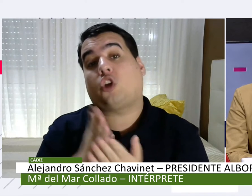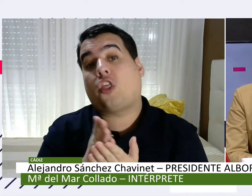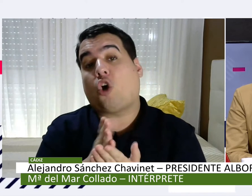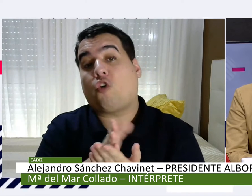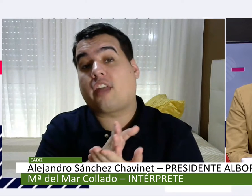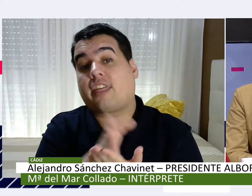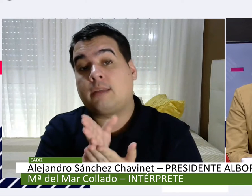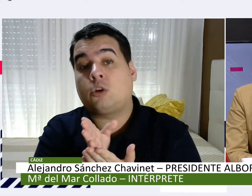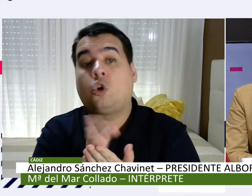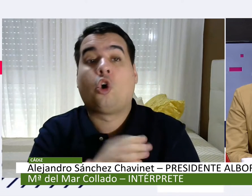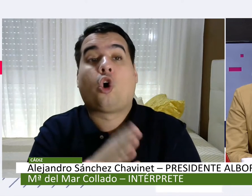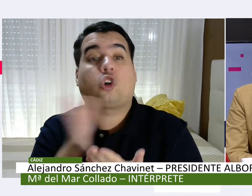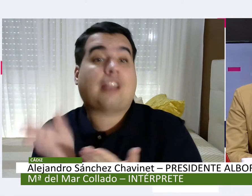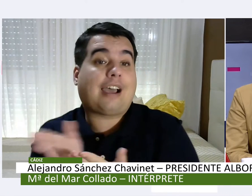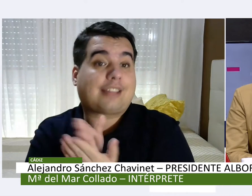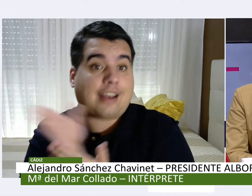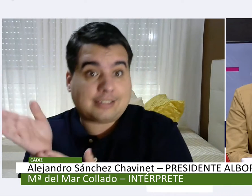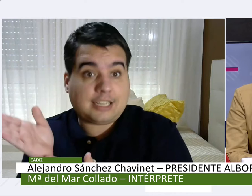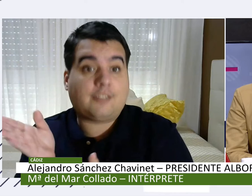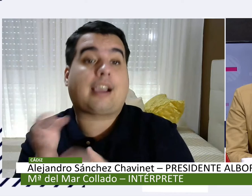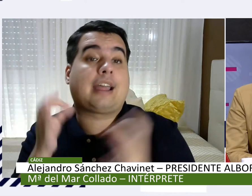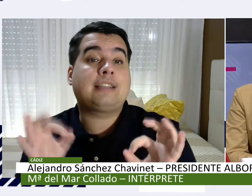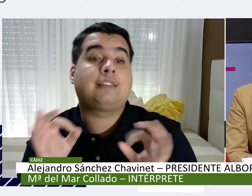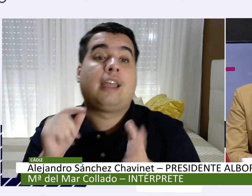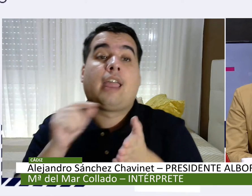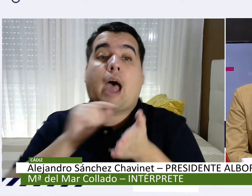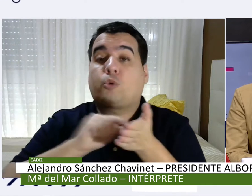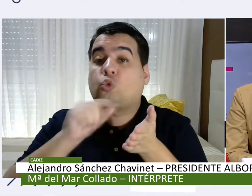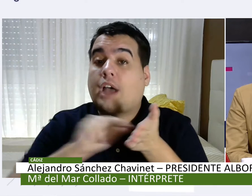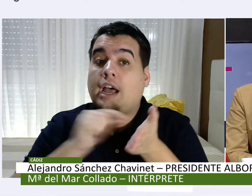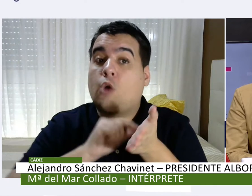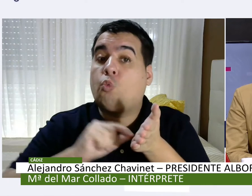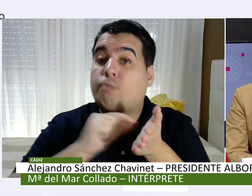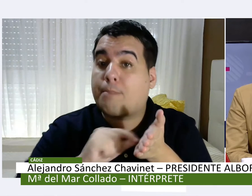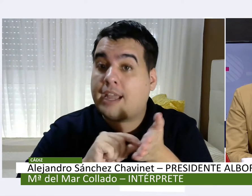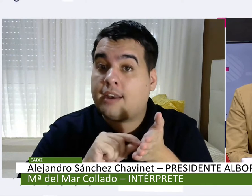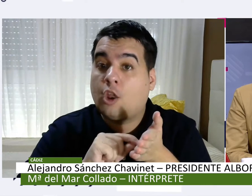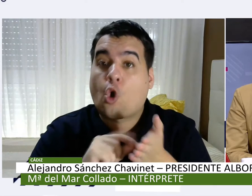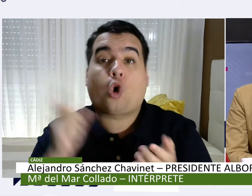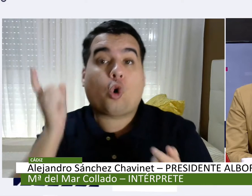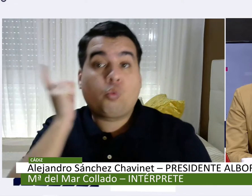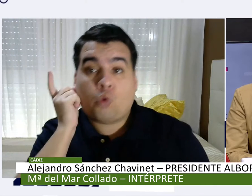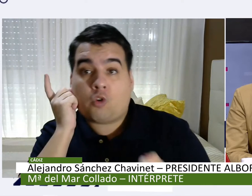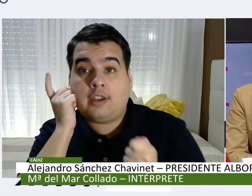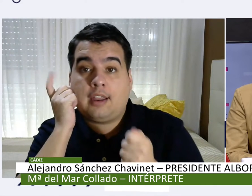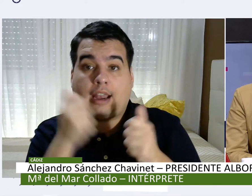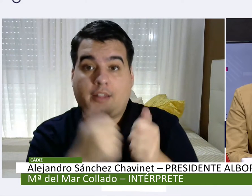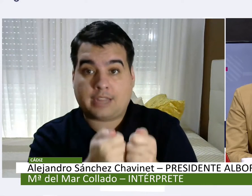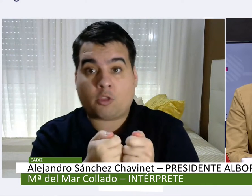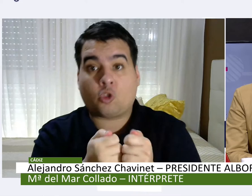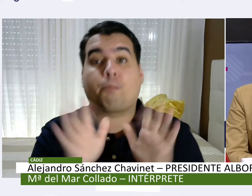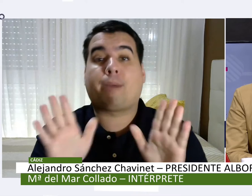contagien. Entonces ofrecemos otra alternativa, que es apuntar un papel o con un